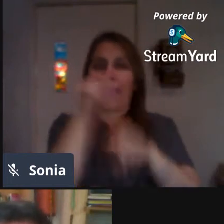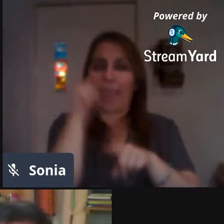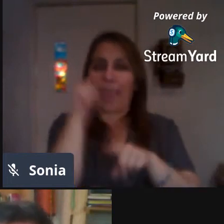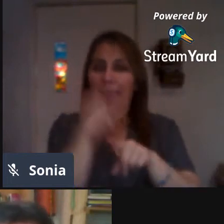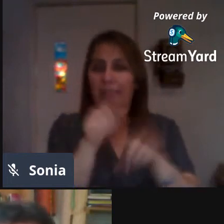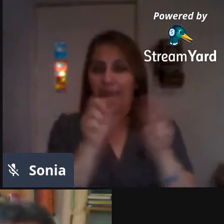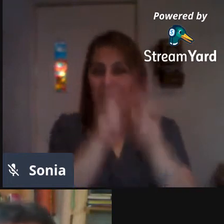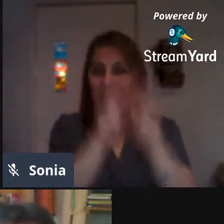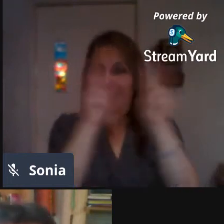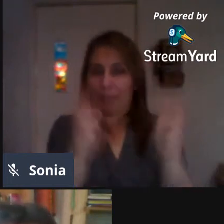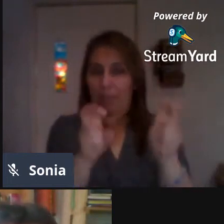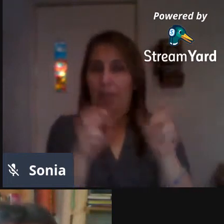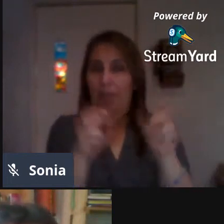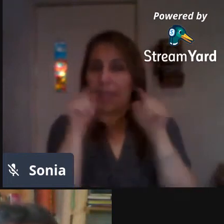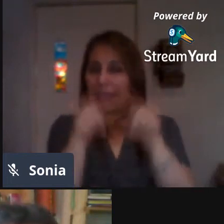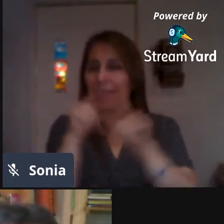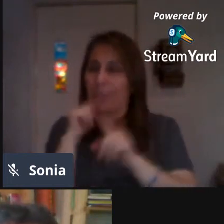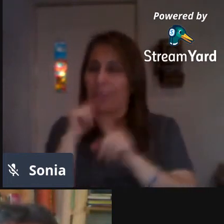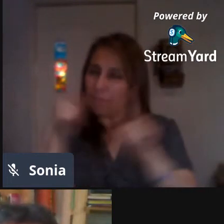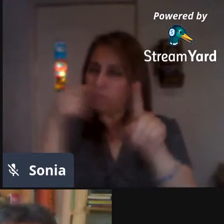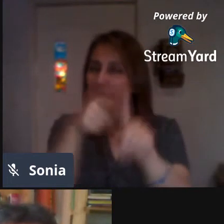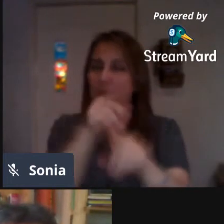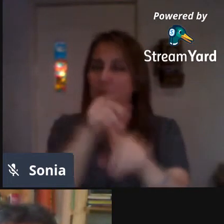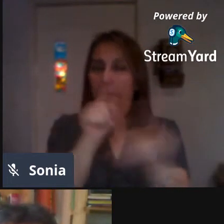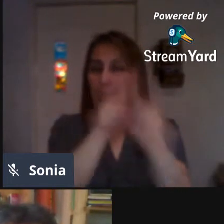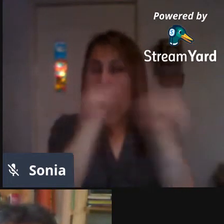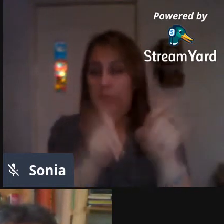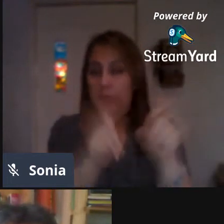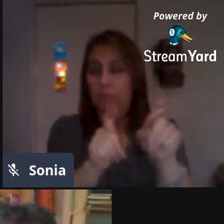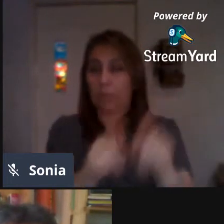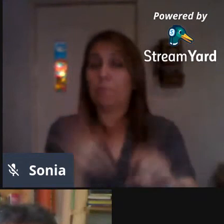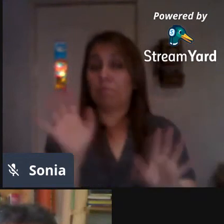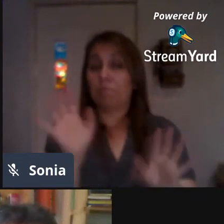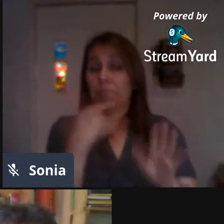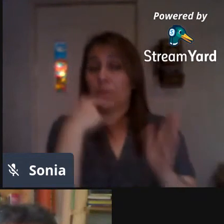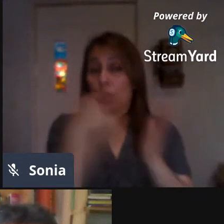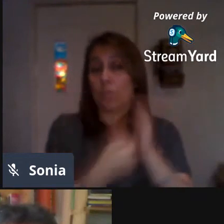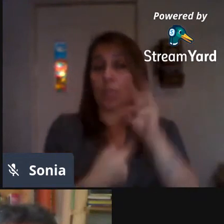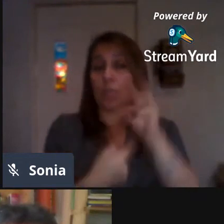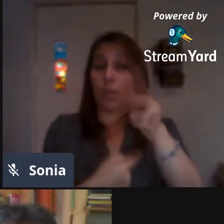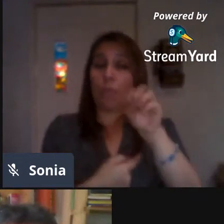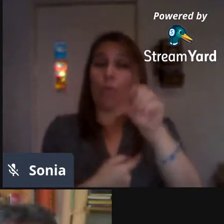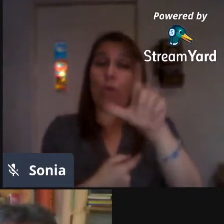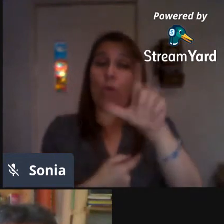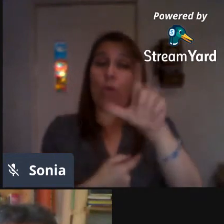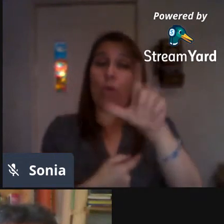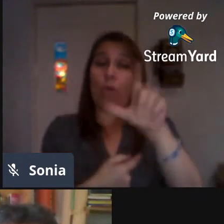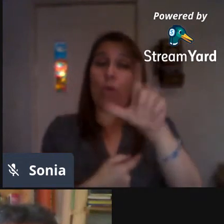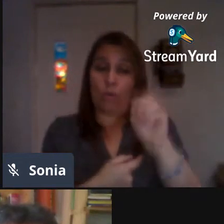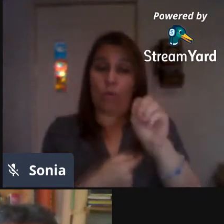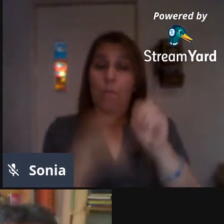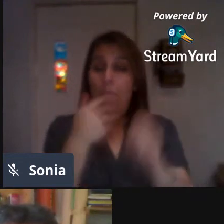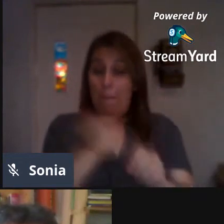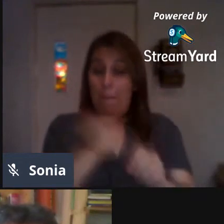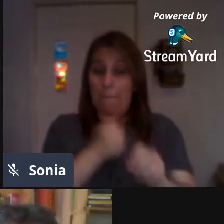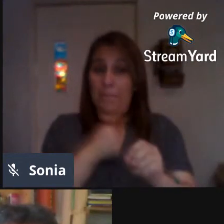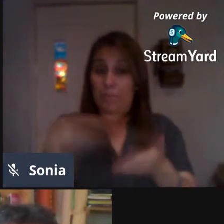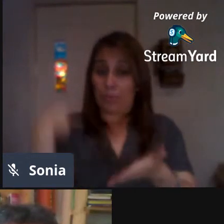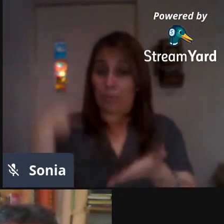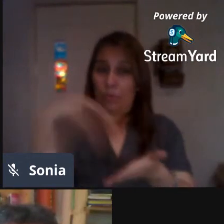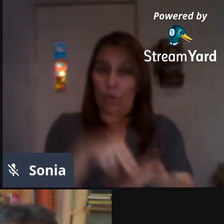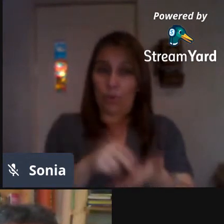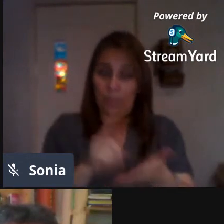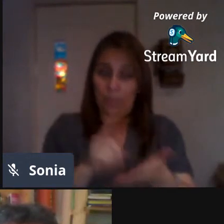iba hacia eso no sé actuar las aire molano pero él también pone su voz propia al escribir el nos cuenta lo que los otros le